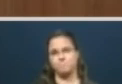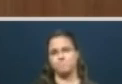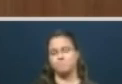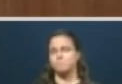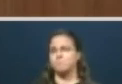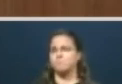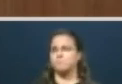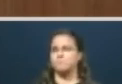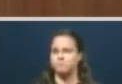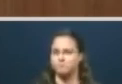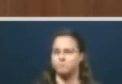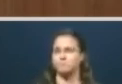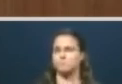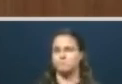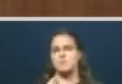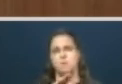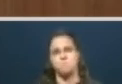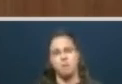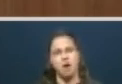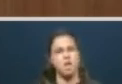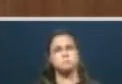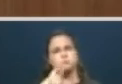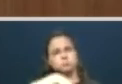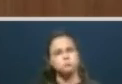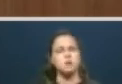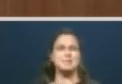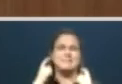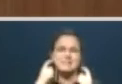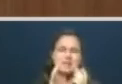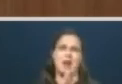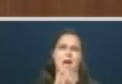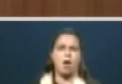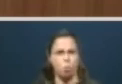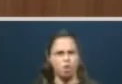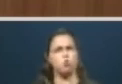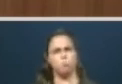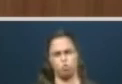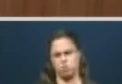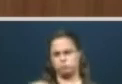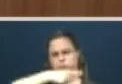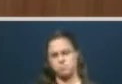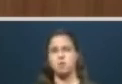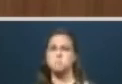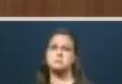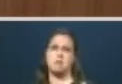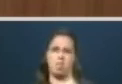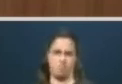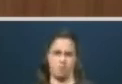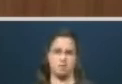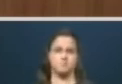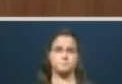con lealtad la mano para la búsqueda de todos los puntos de encuentro que son posibles y necesarios